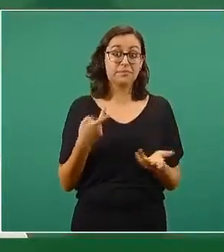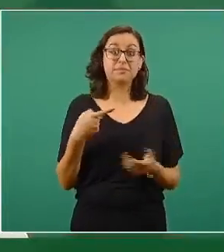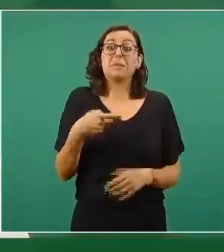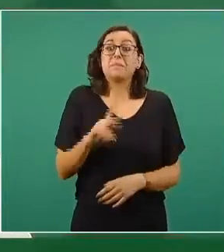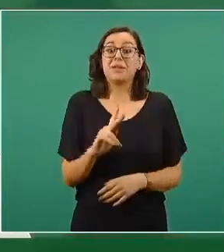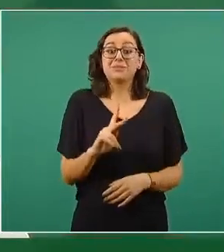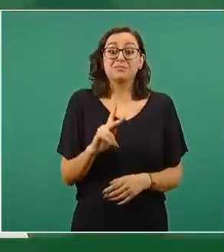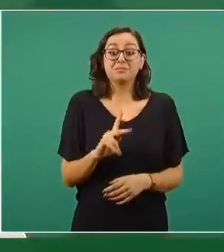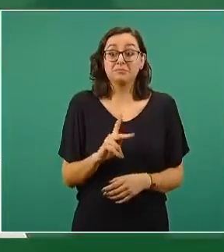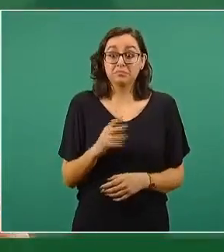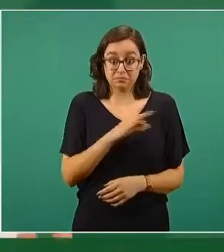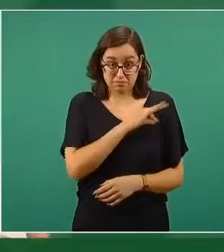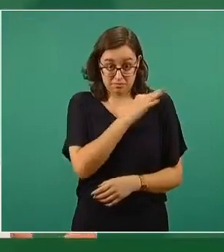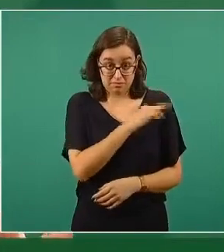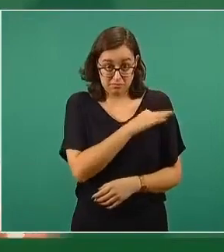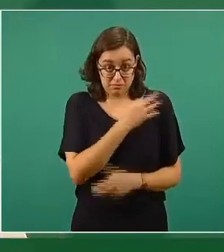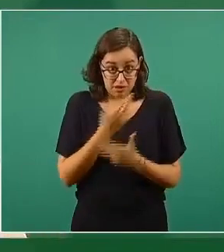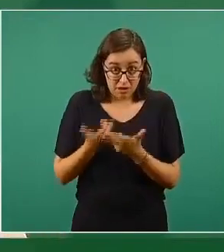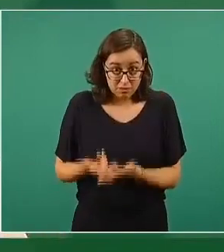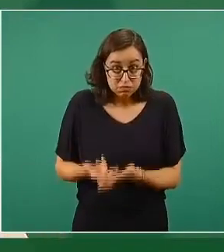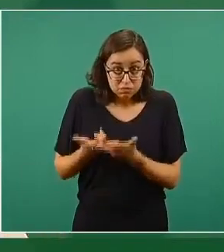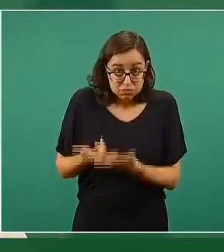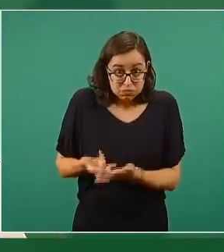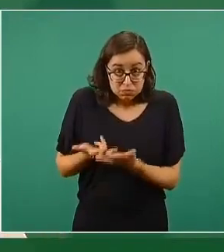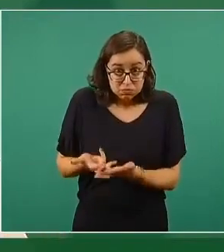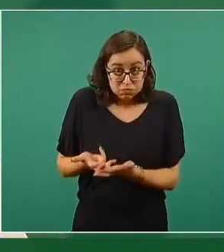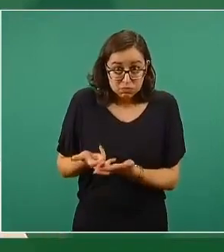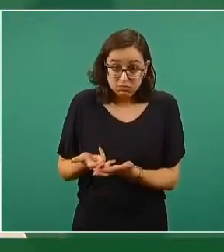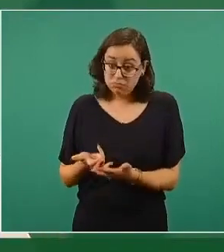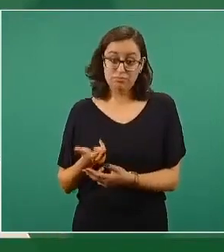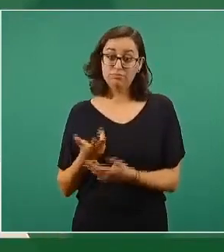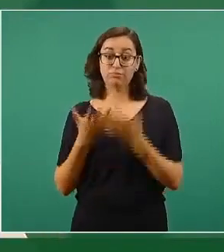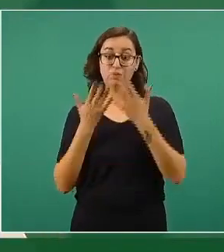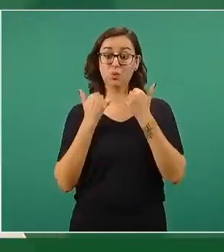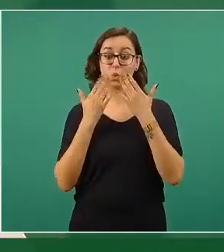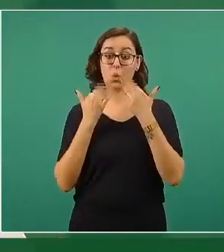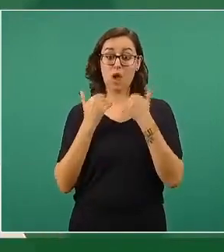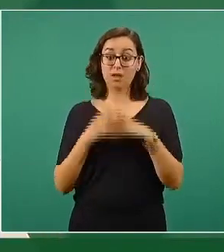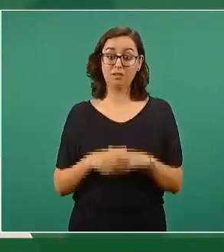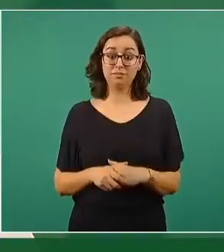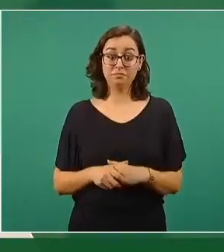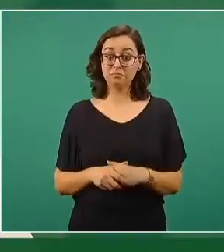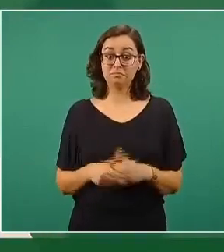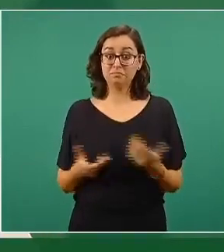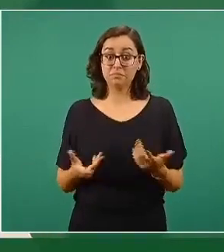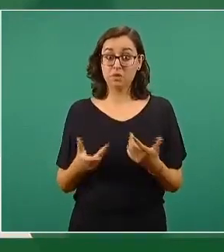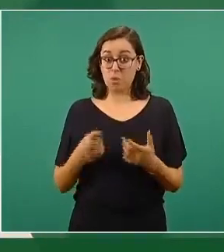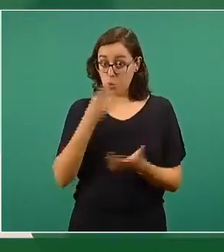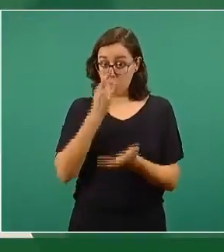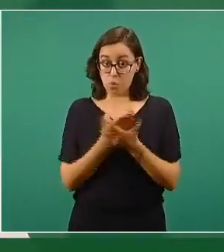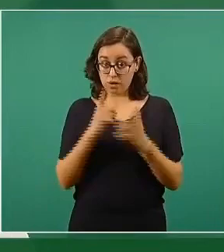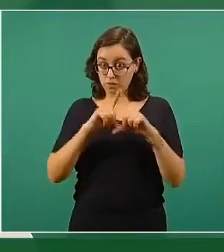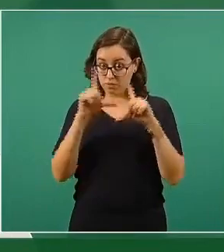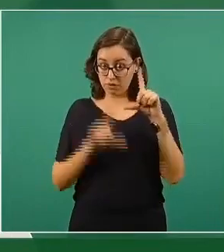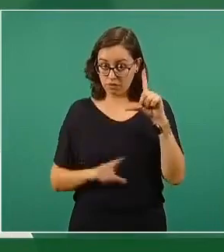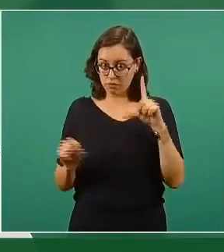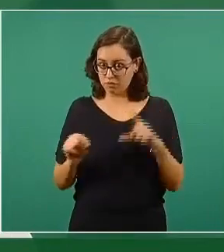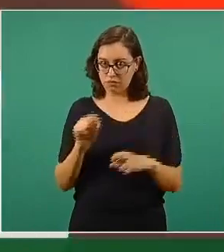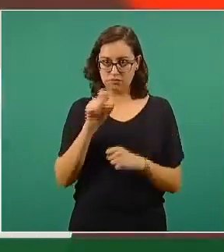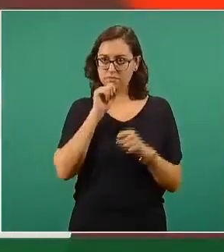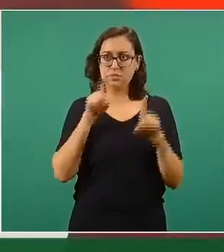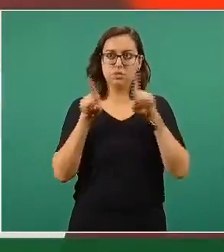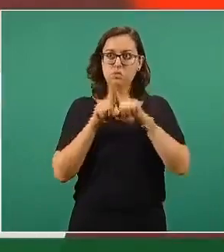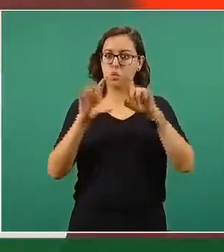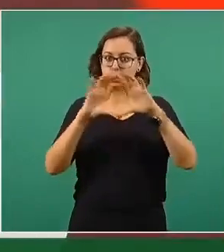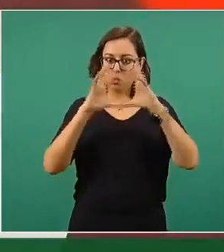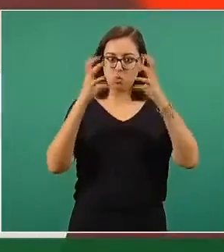hay cantidades enormes de vacunas. No para México, para el mundo entero. La fabricación de las